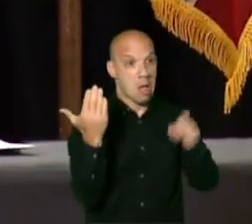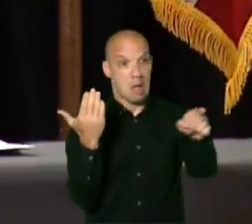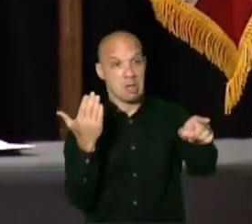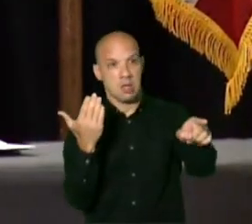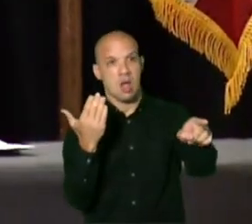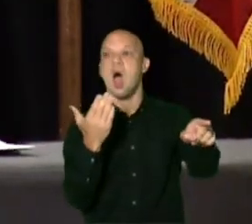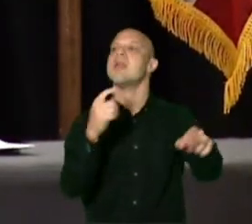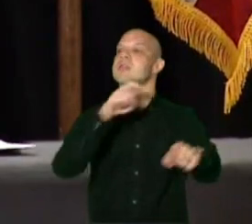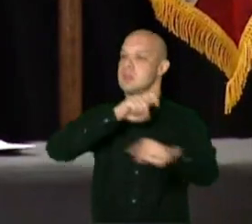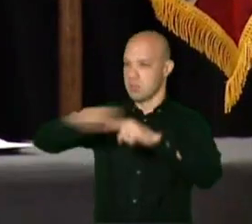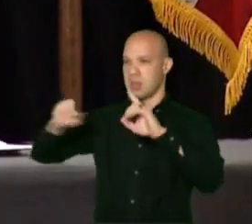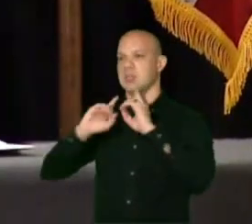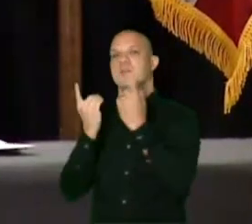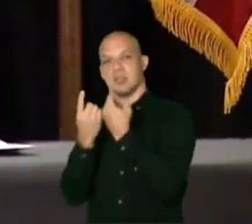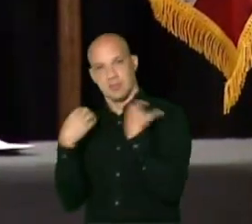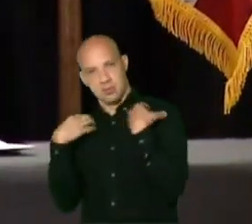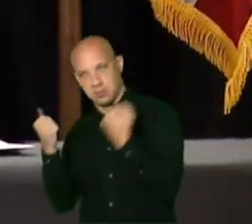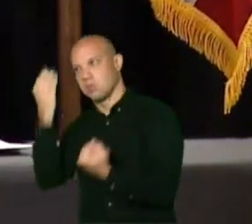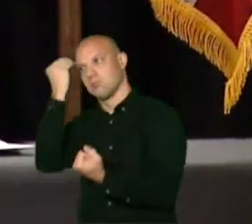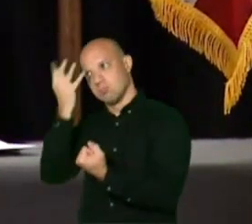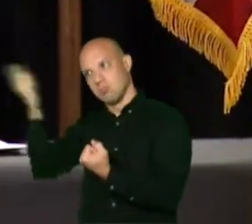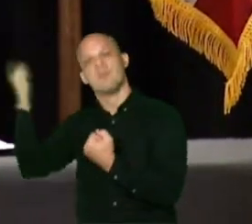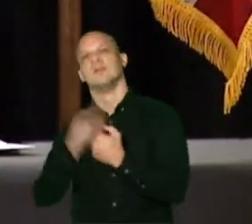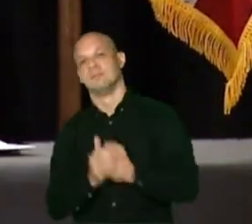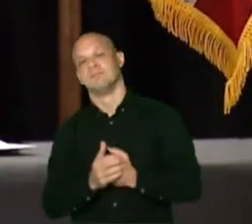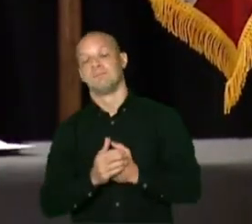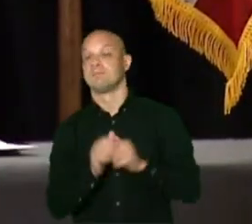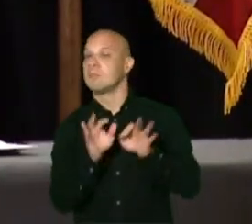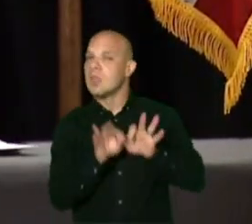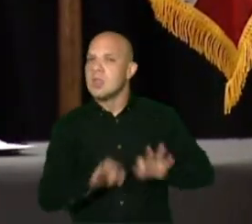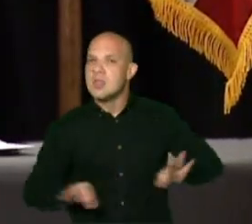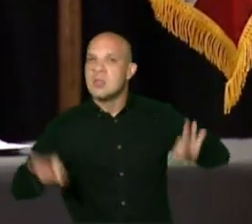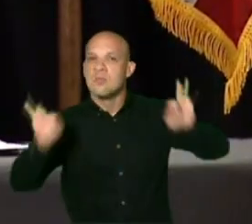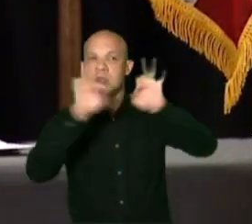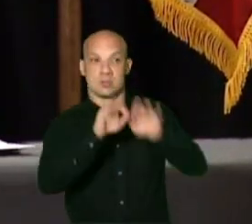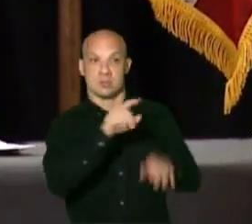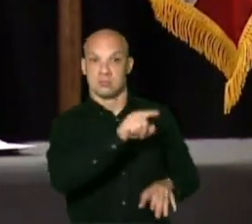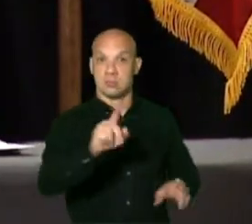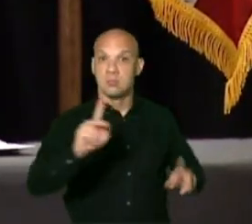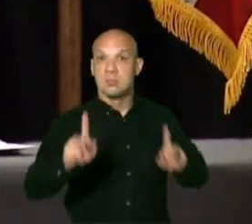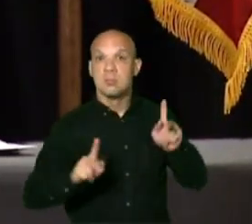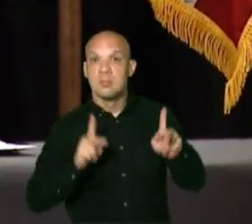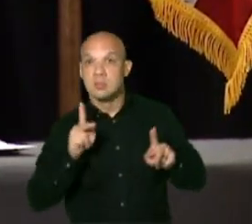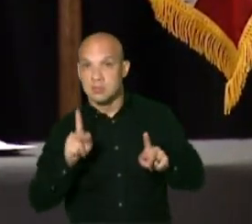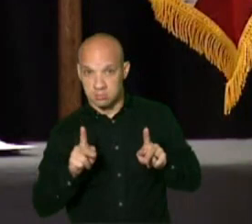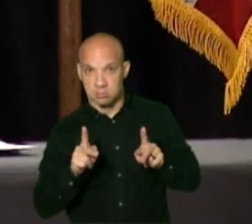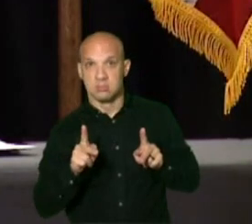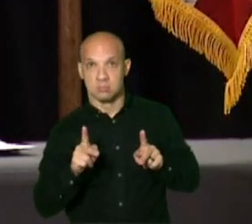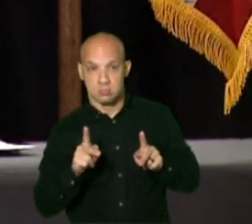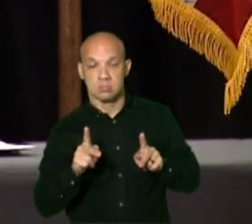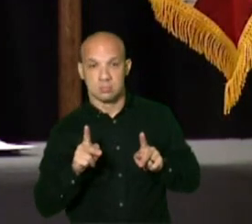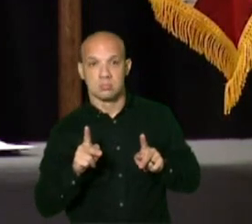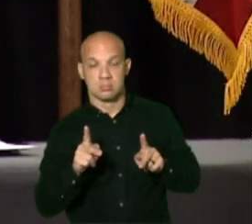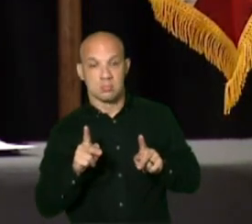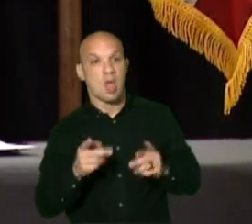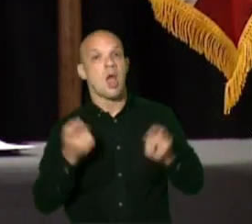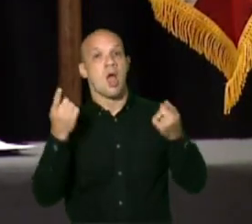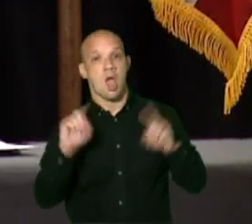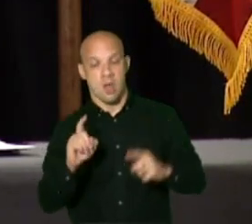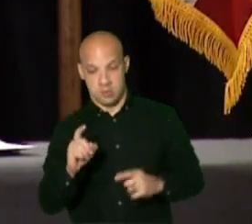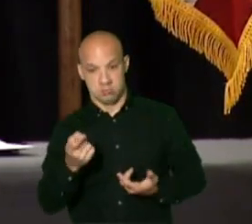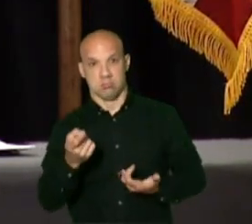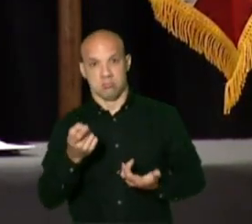de COVID-19, llamar al Departamento de Salud. Y es importante también, aquellas personas que tengan un